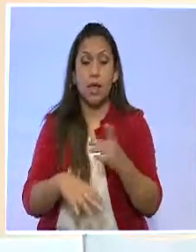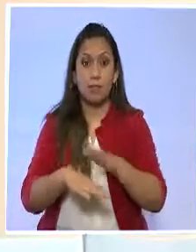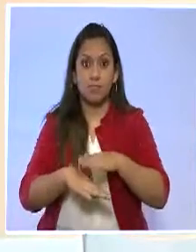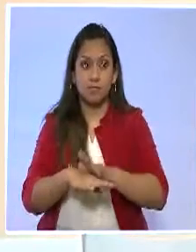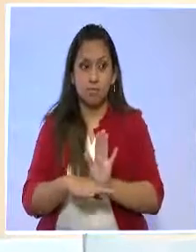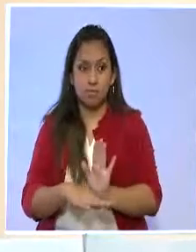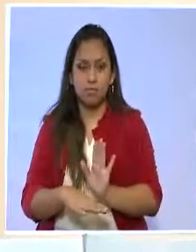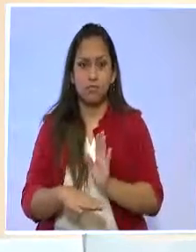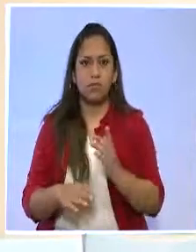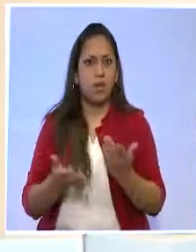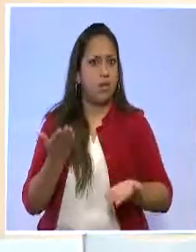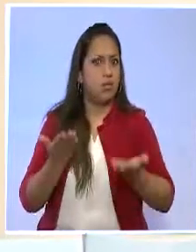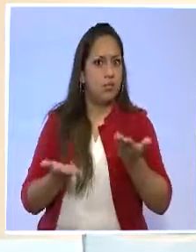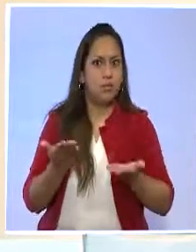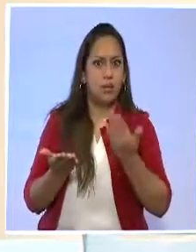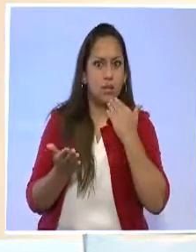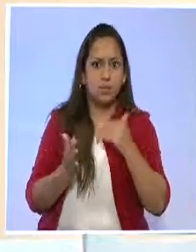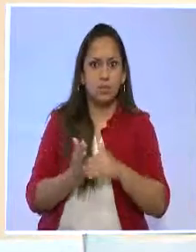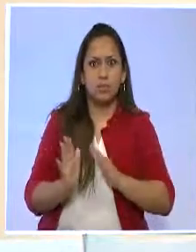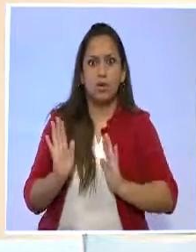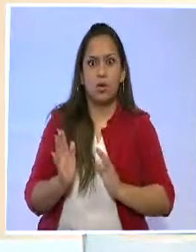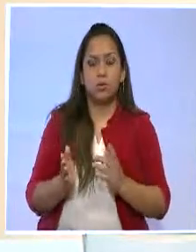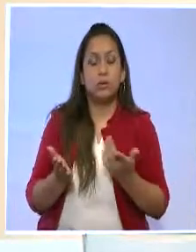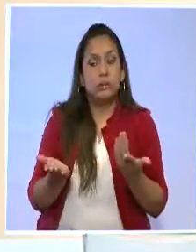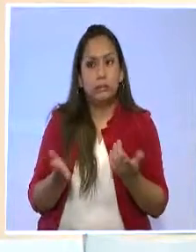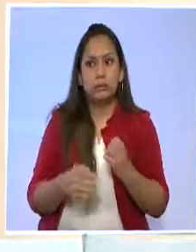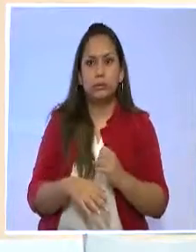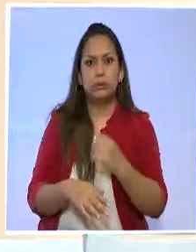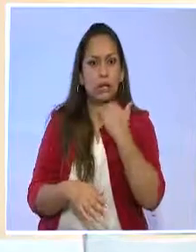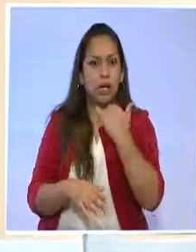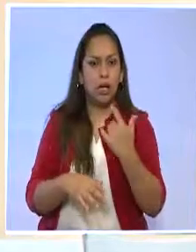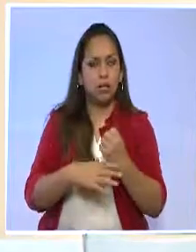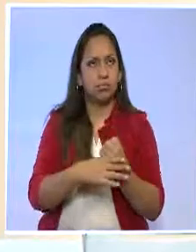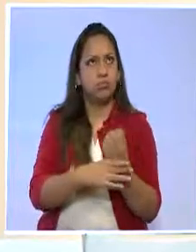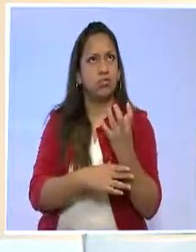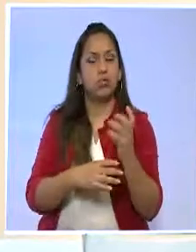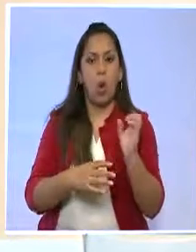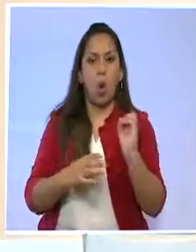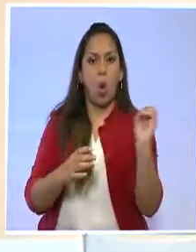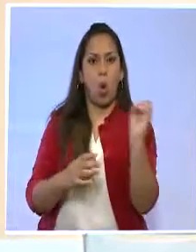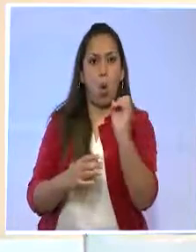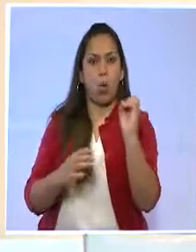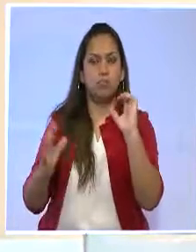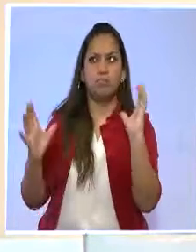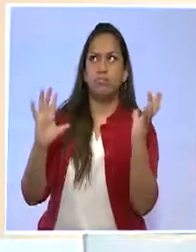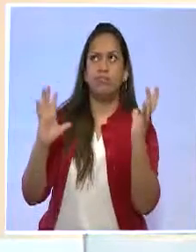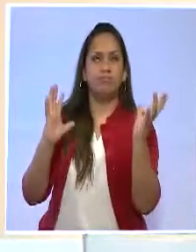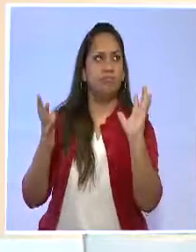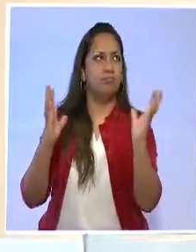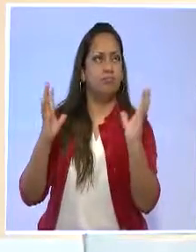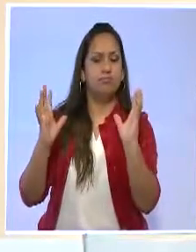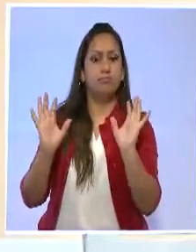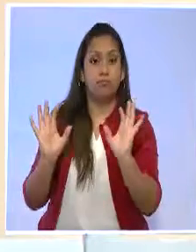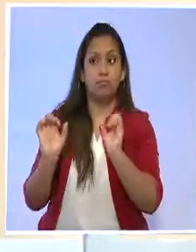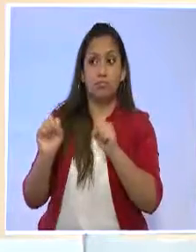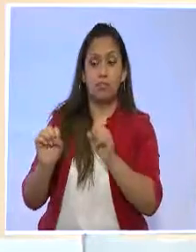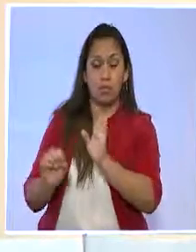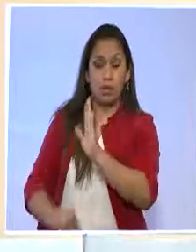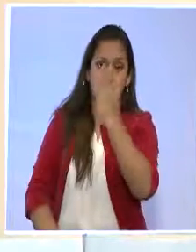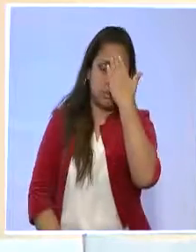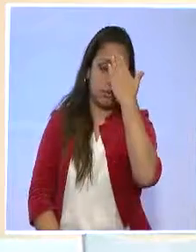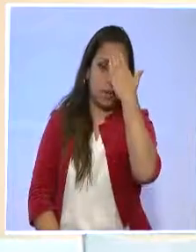posibles afectaciones que podamos tener en temas climáticos entonces de ellos están muy interesados también dejamos nosotros